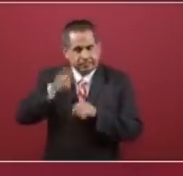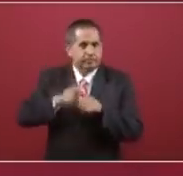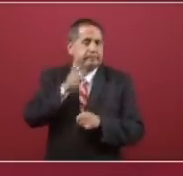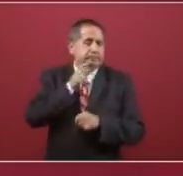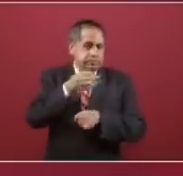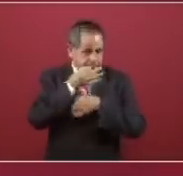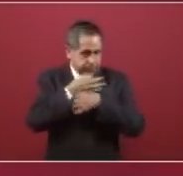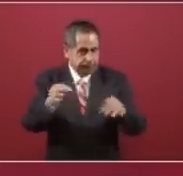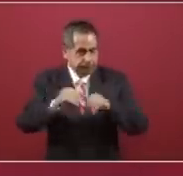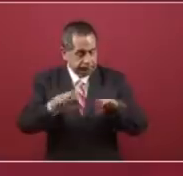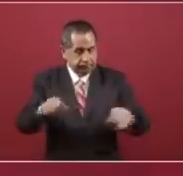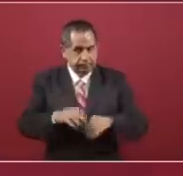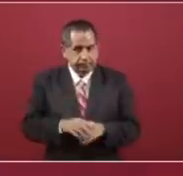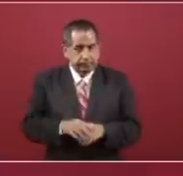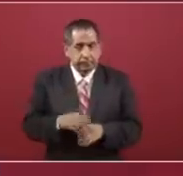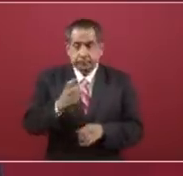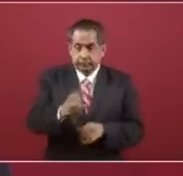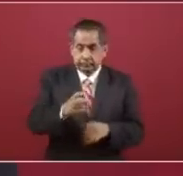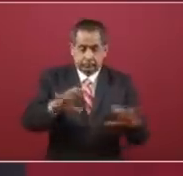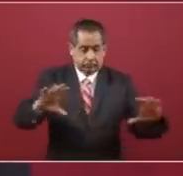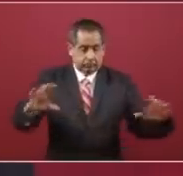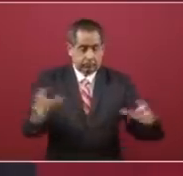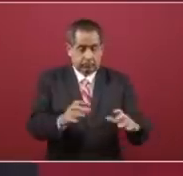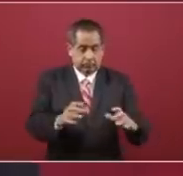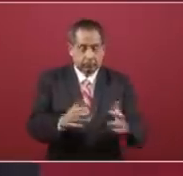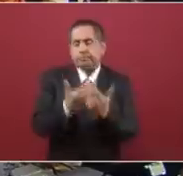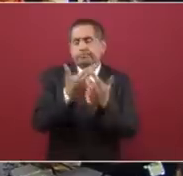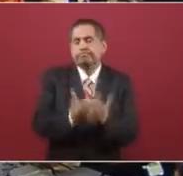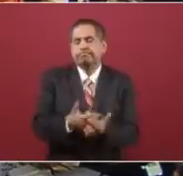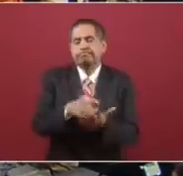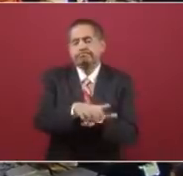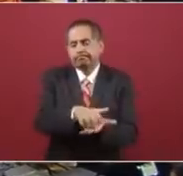Pemex de esta manera ahorramos.